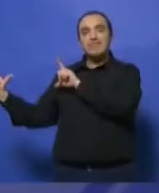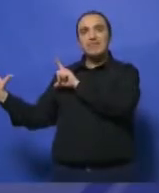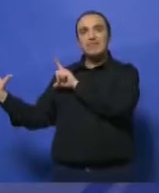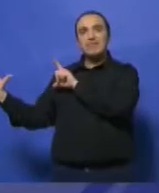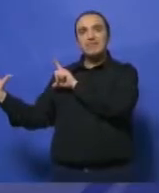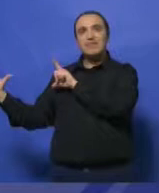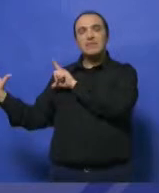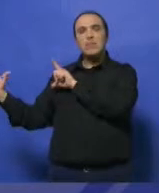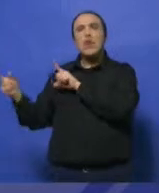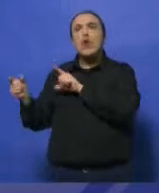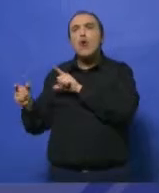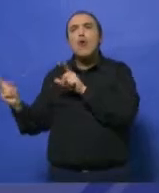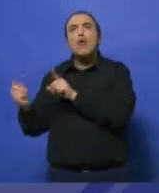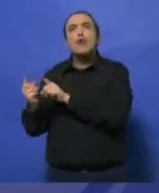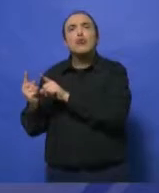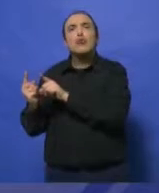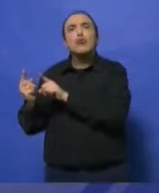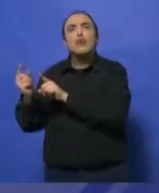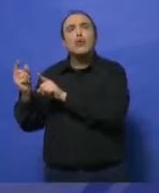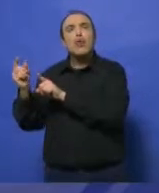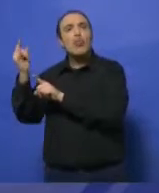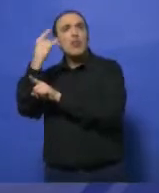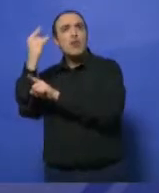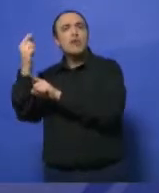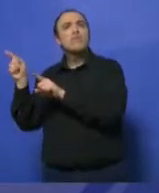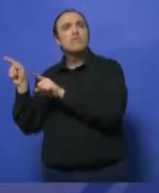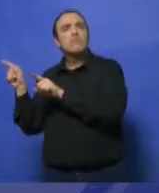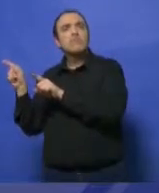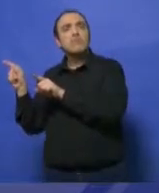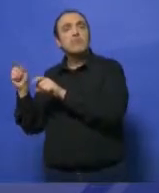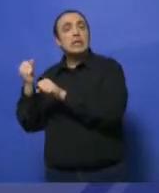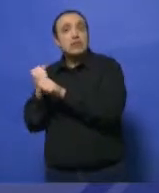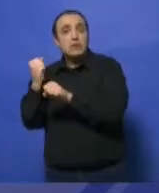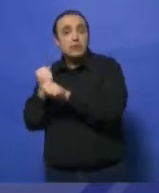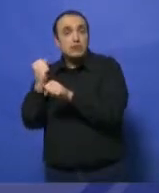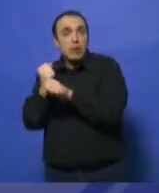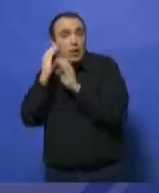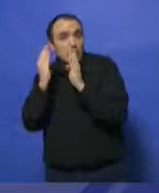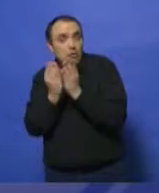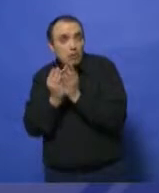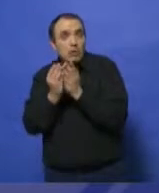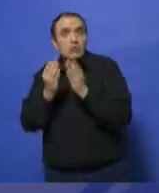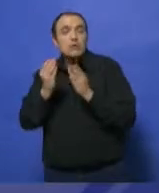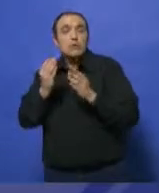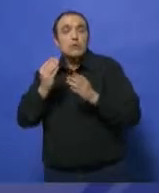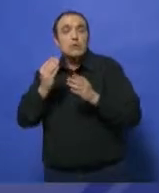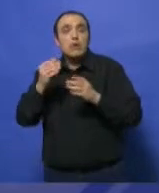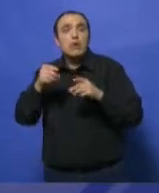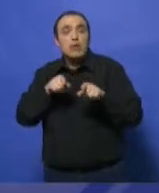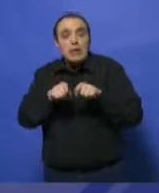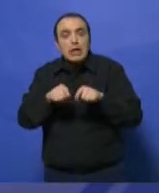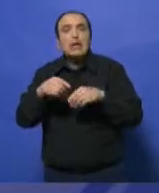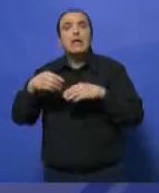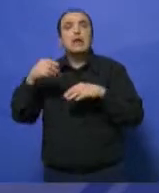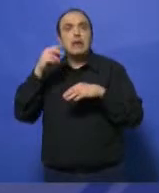estos cortos, en particular de la Universidad Nacional de Villa María. Son trabajos de estudiantes de la carrera de diseño y producción audiovisual de cuarto año, en este